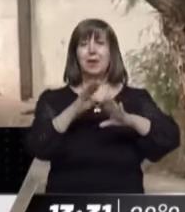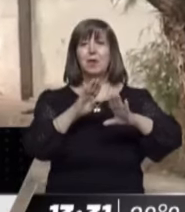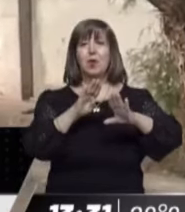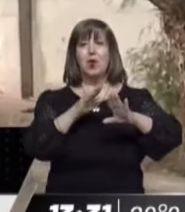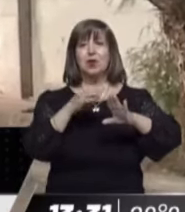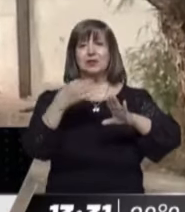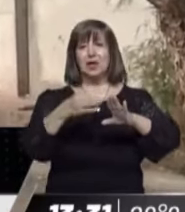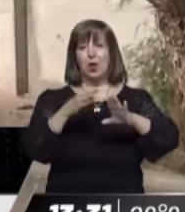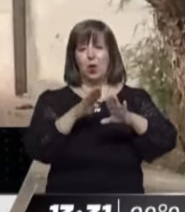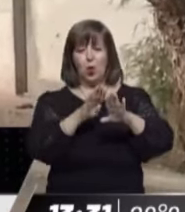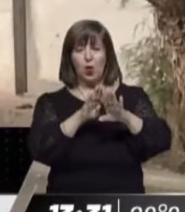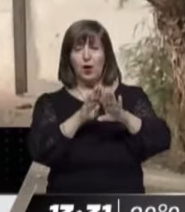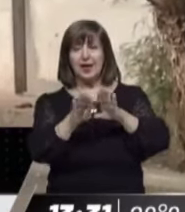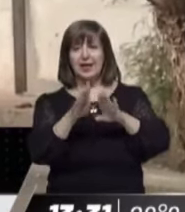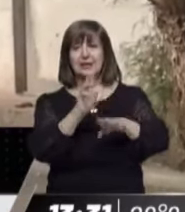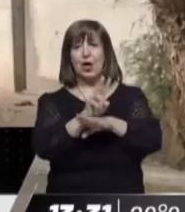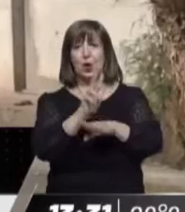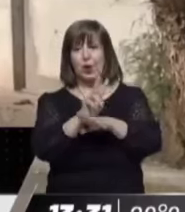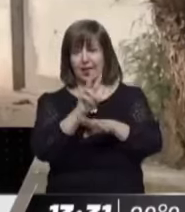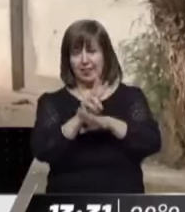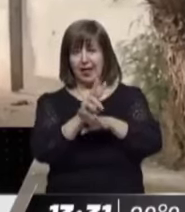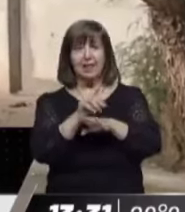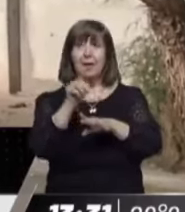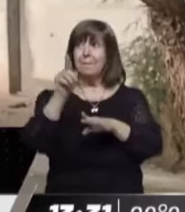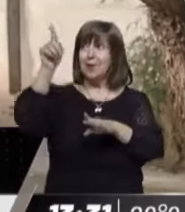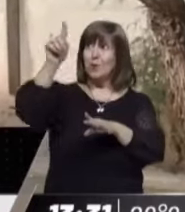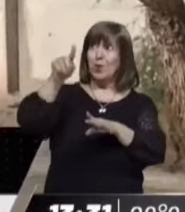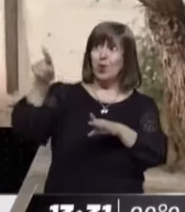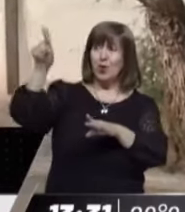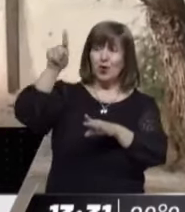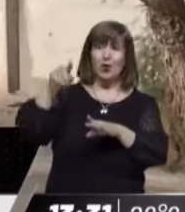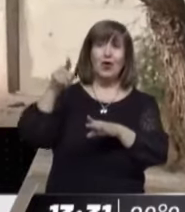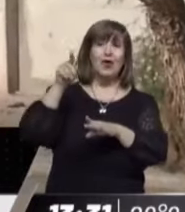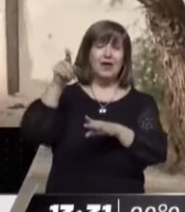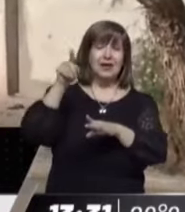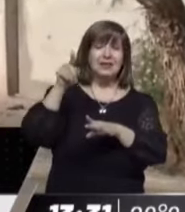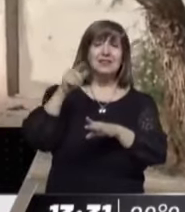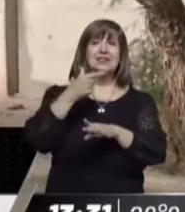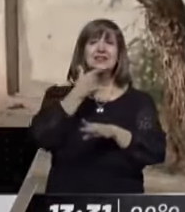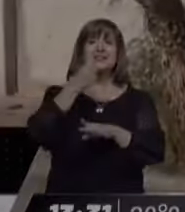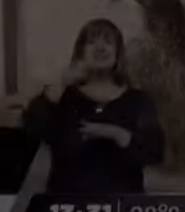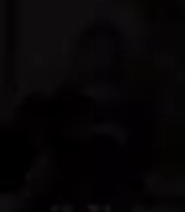complejo bulón surmer estamos hablando del complejo penitenciario denominado San Felipe